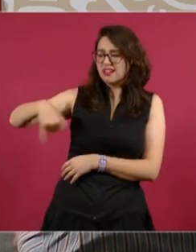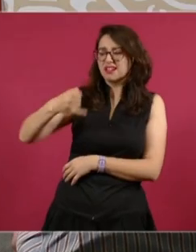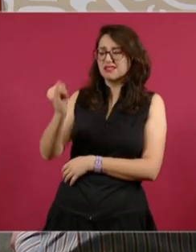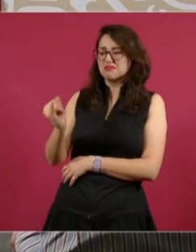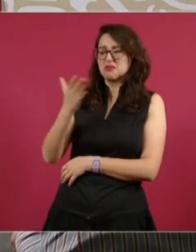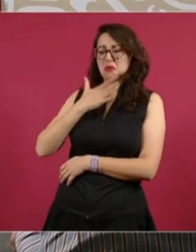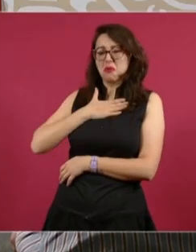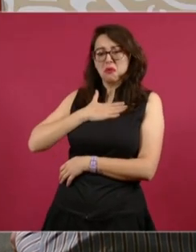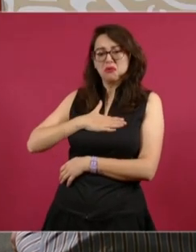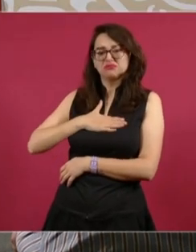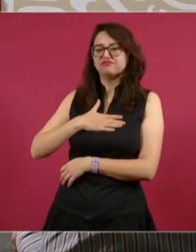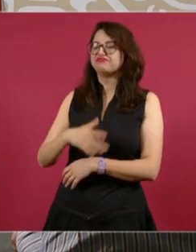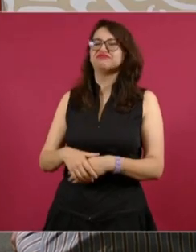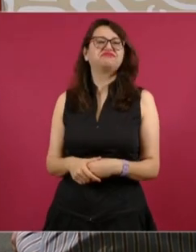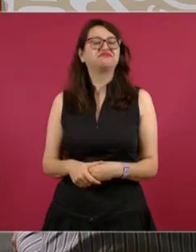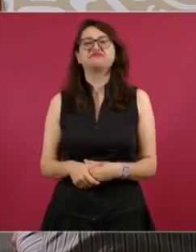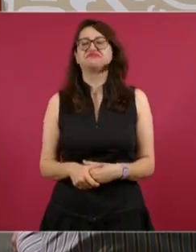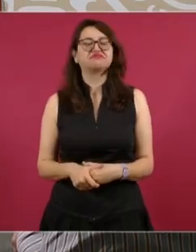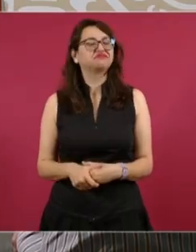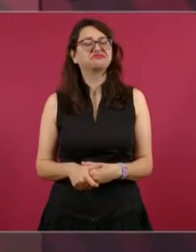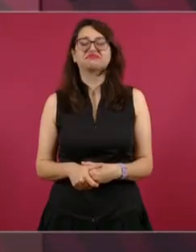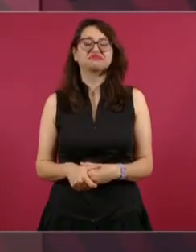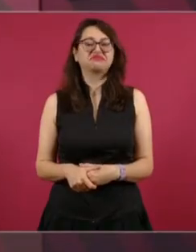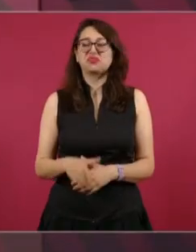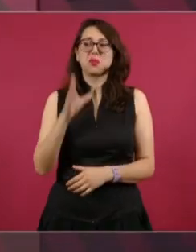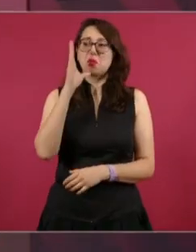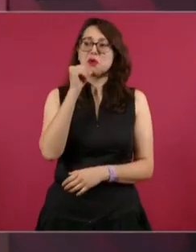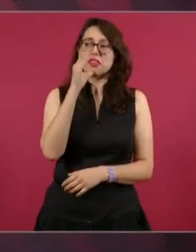Si acaso, y eso